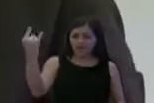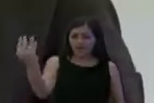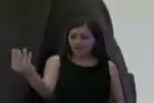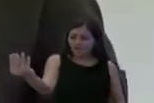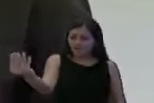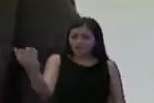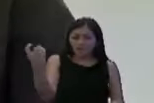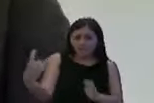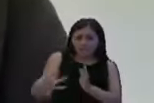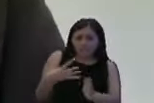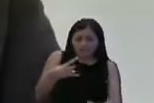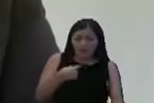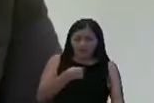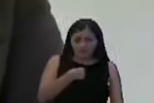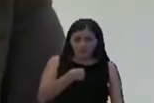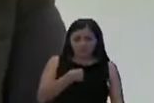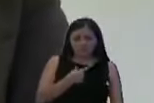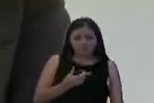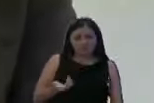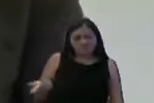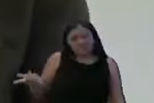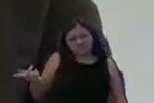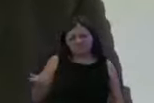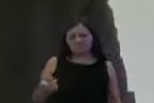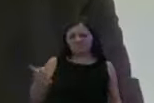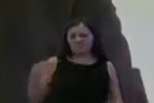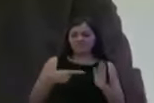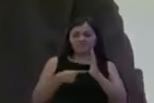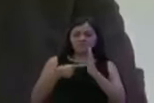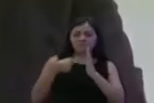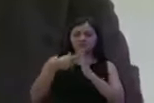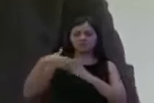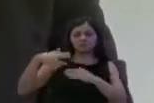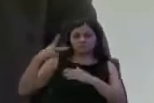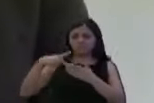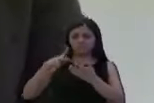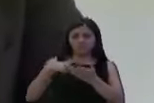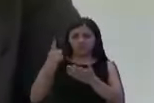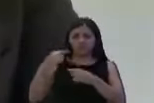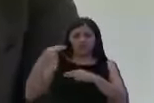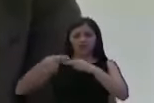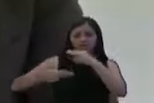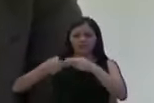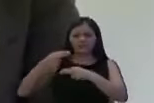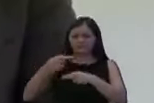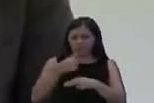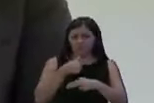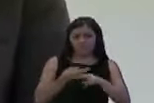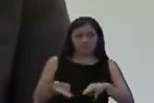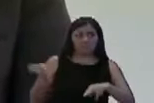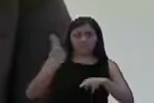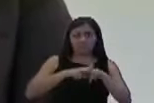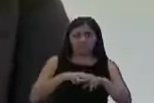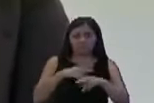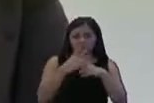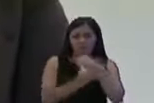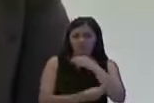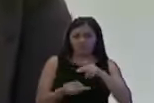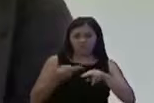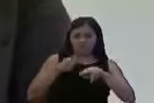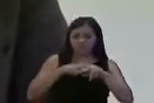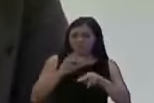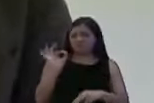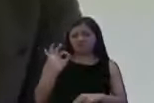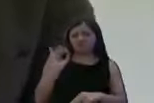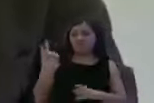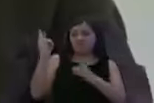no quieren ni siquiera pagar impuestos por sus multimillonarias herencias no es que ha habido paquetazo si ha habido paquetazo para los ricos que